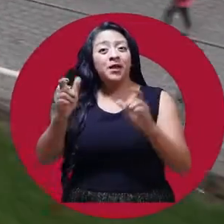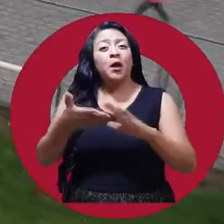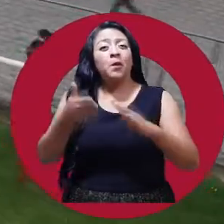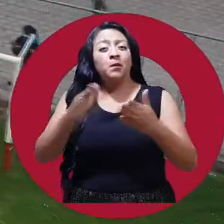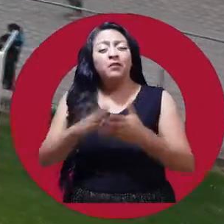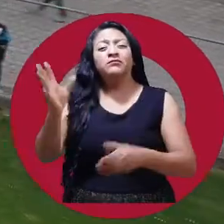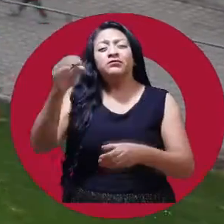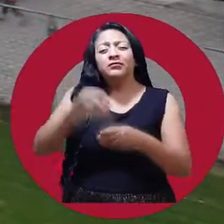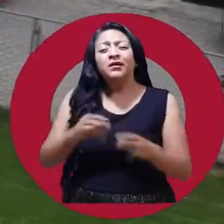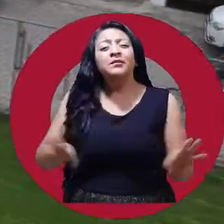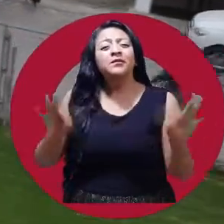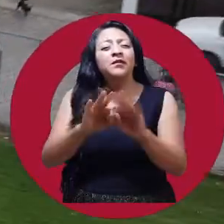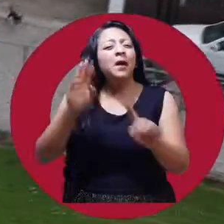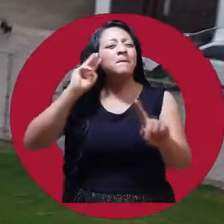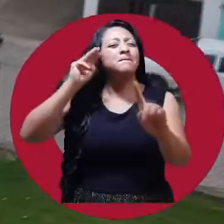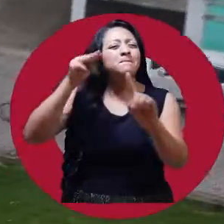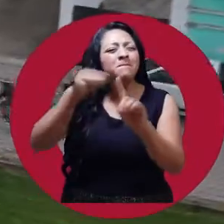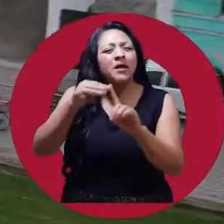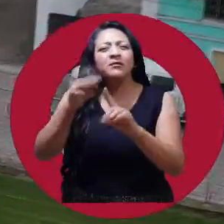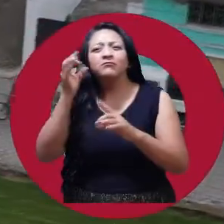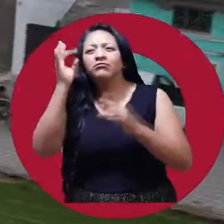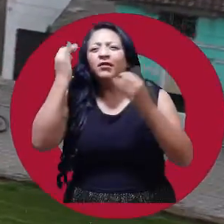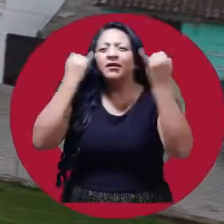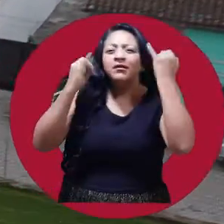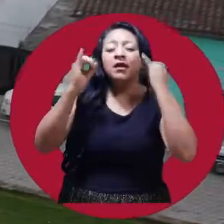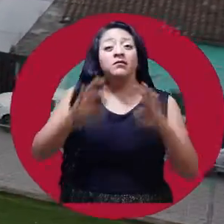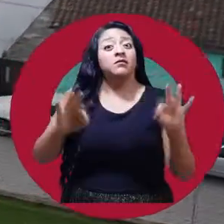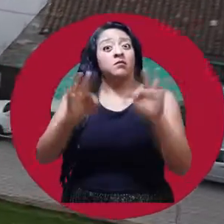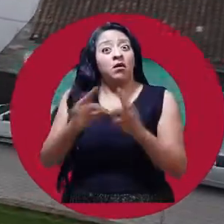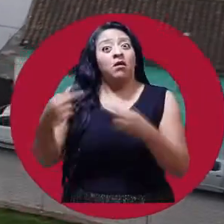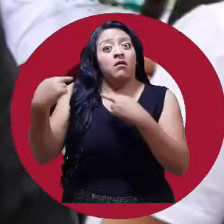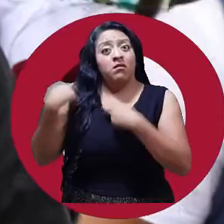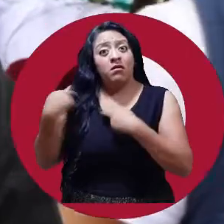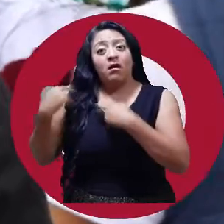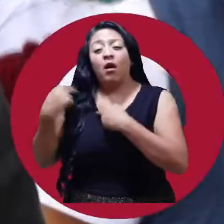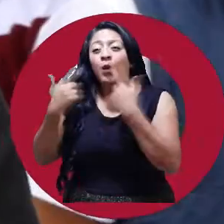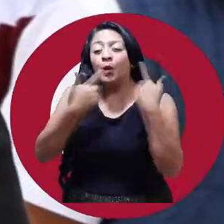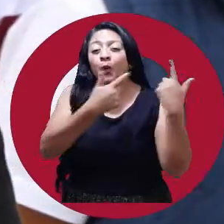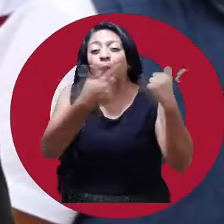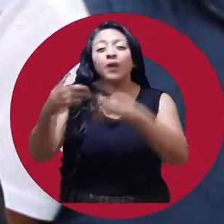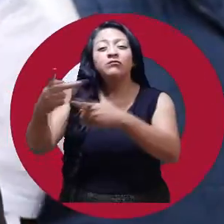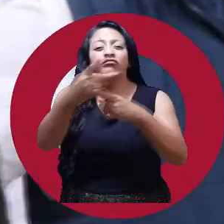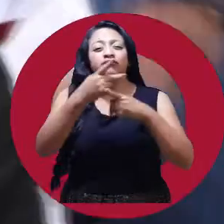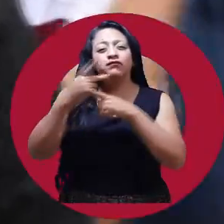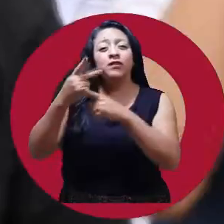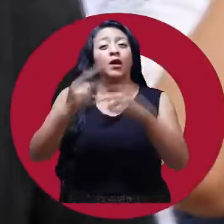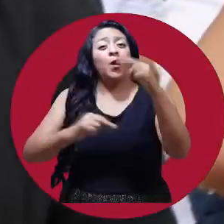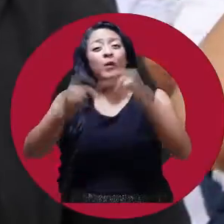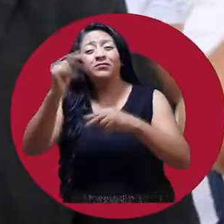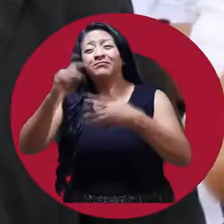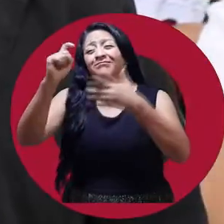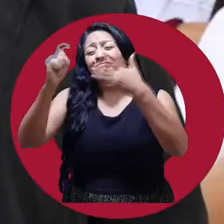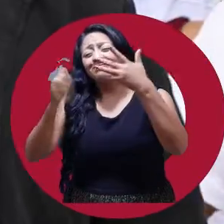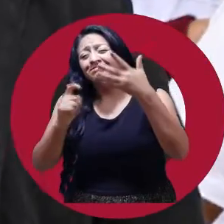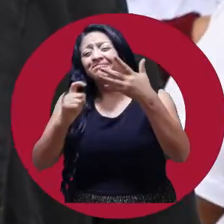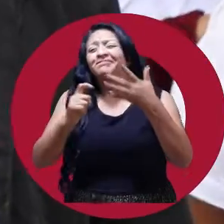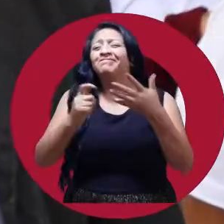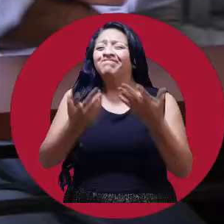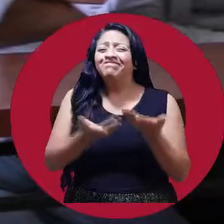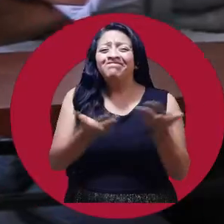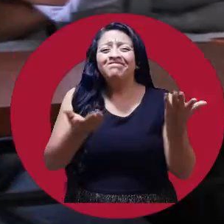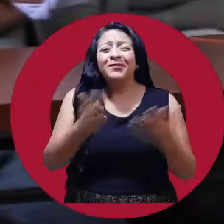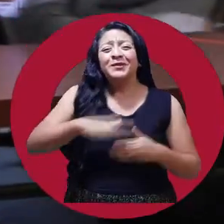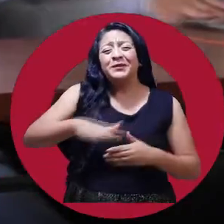organizaciones deben proponerse metas e iniciativas, pero que asuman también a cuidarlas y a empoderarse. Las construcciones y las necesidades de como